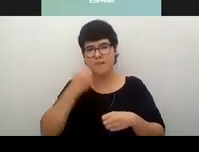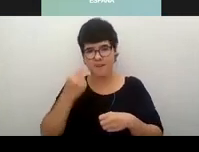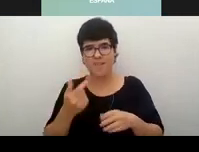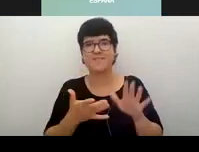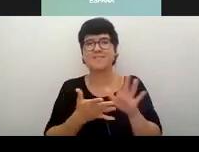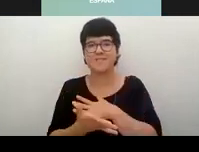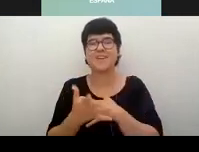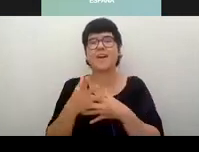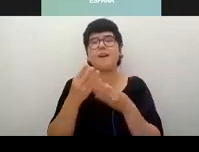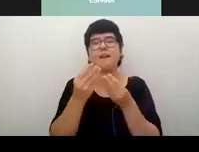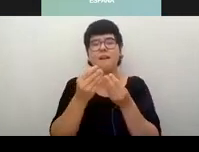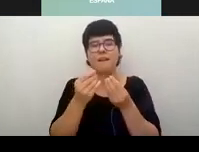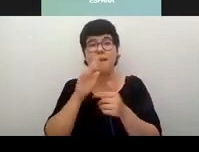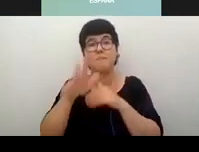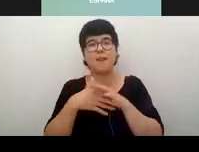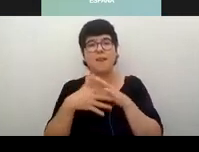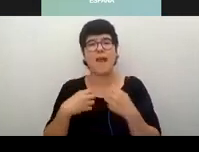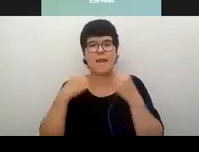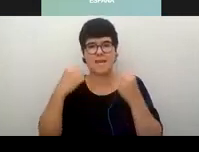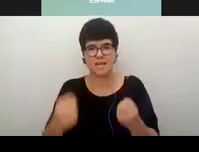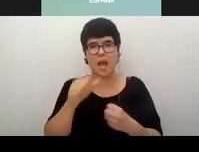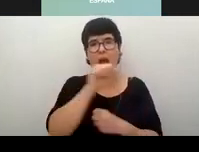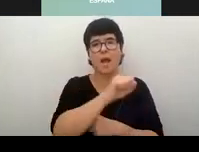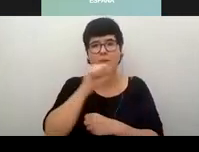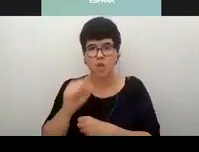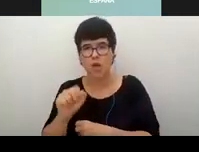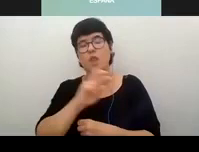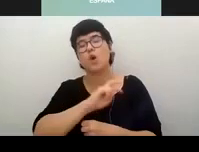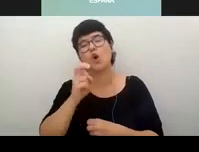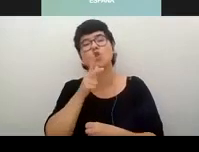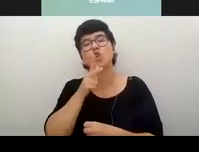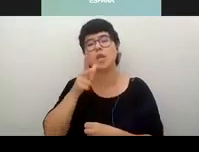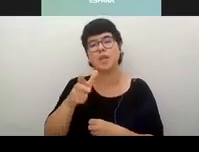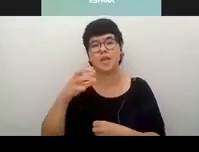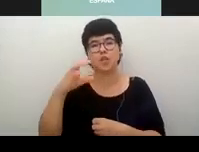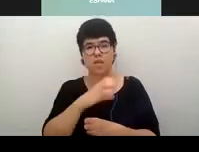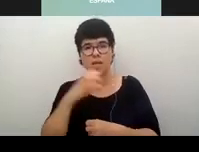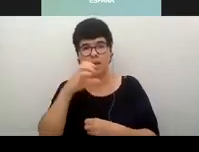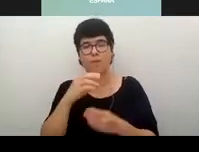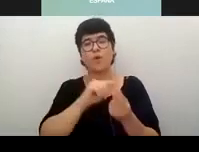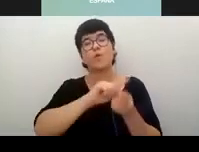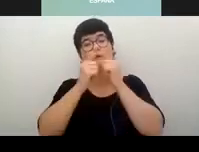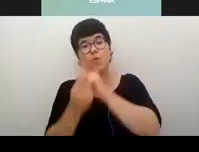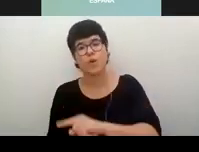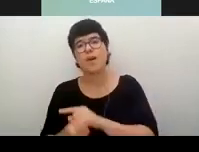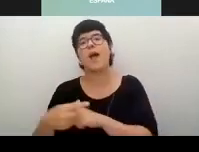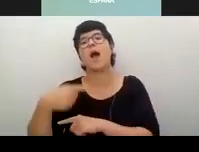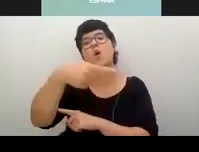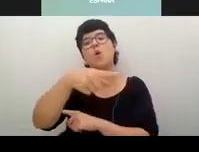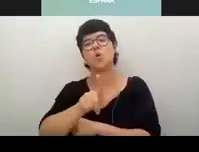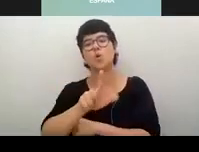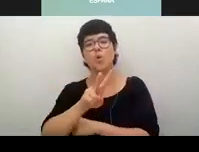aminoácidos para poder obtener energía, en el caso de los hidratos de carbono, a glucosa para poder obtener energía, y en el caso de los lípidos,